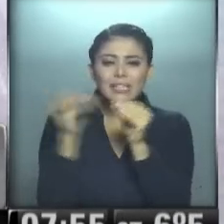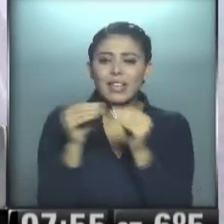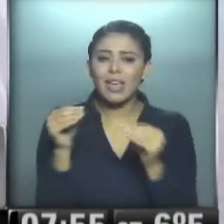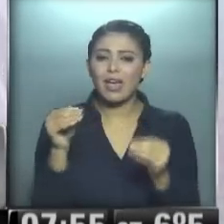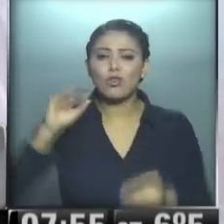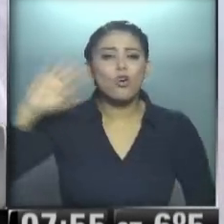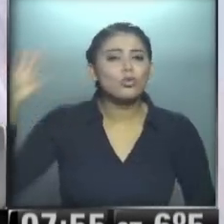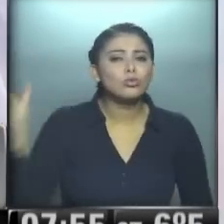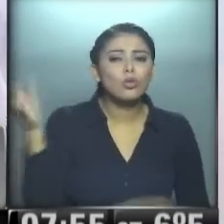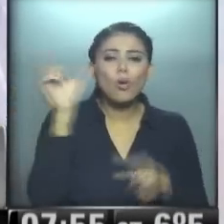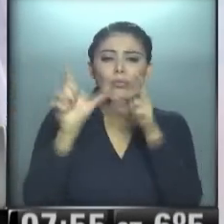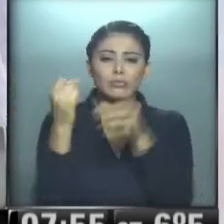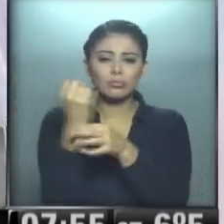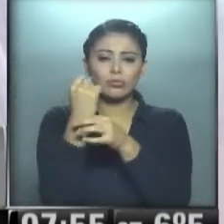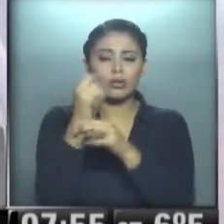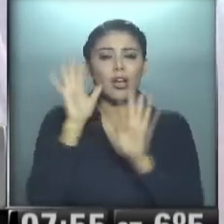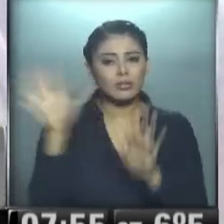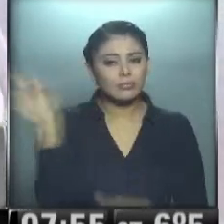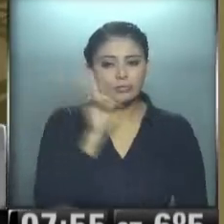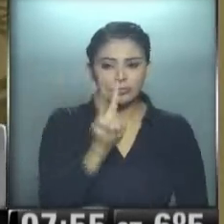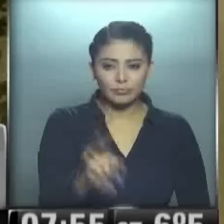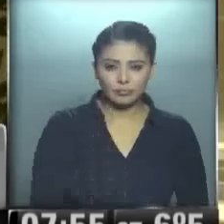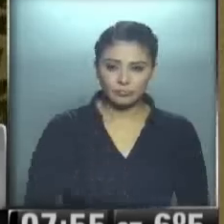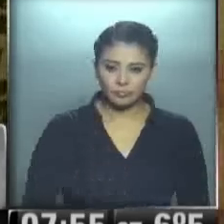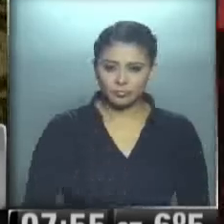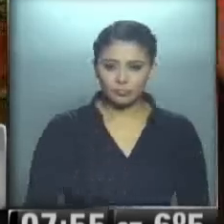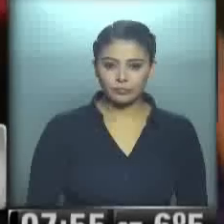toda la comunidad artística en estos testimonios.